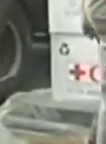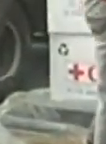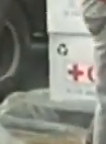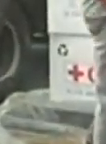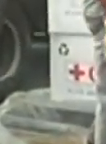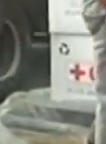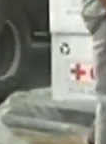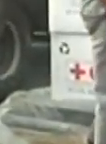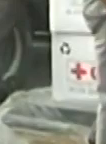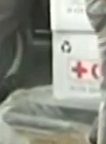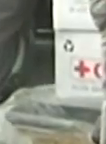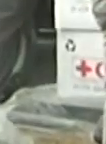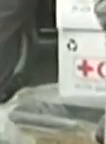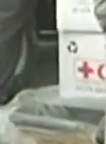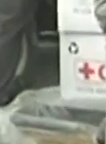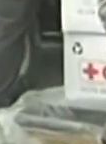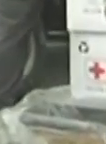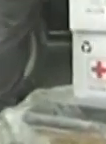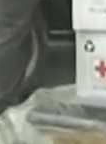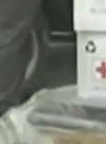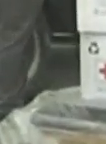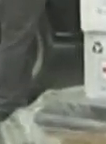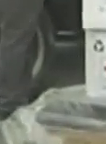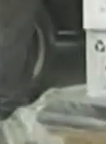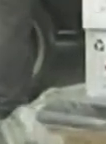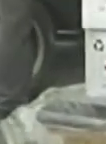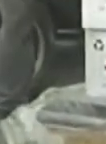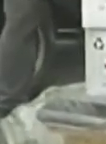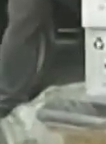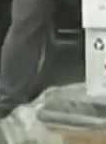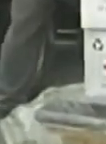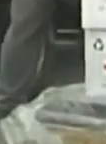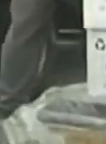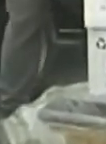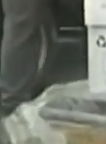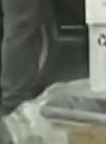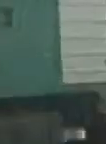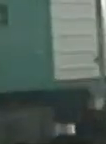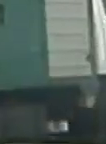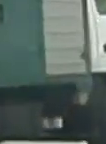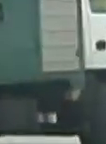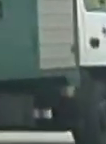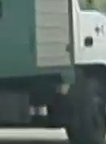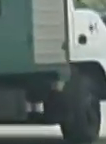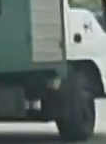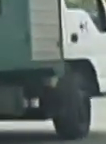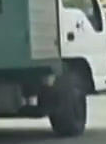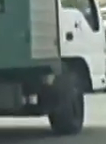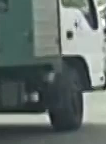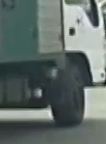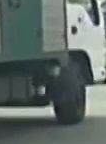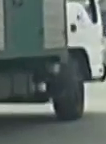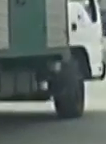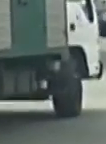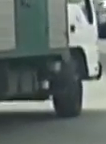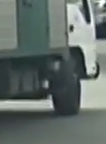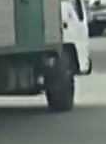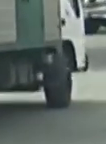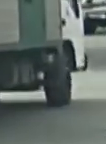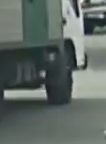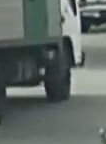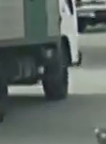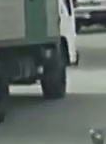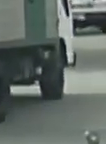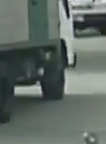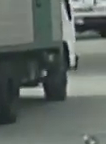y material para los trabajadores, los voluntarios de la Cruz Roja Venezolana. Buena parte de este material va a ser